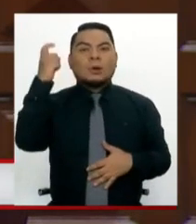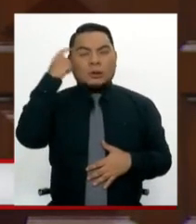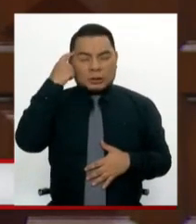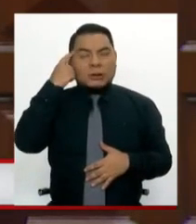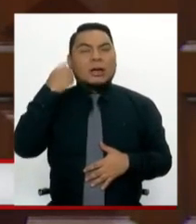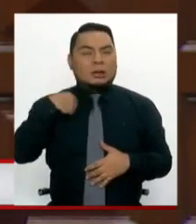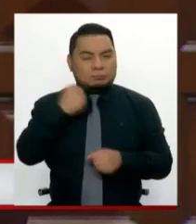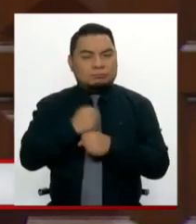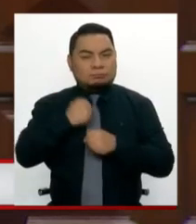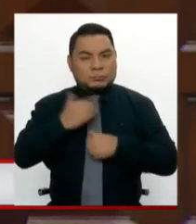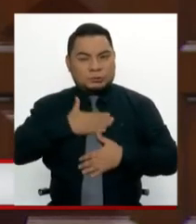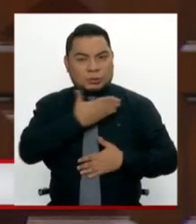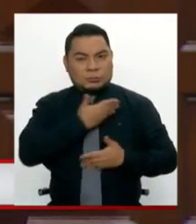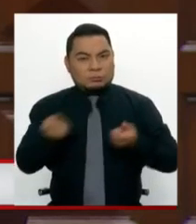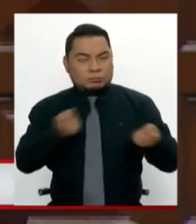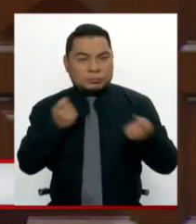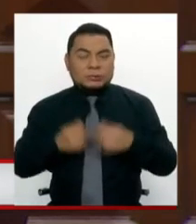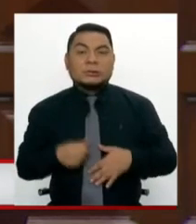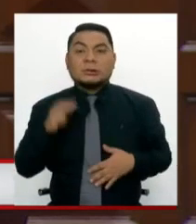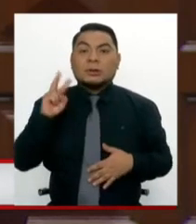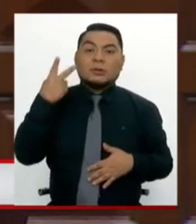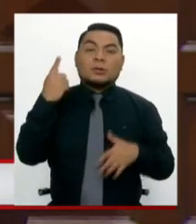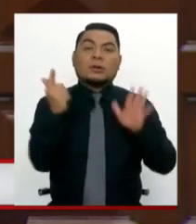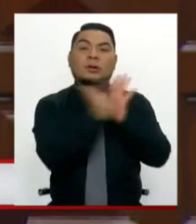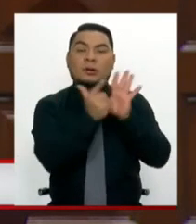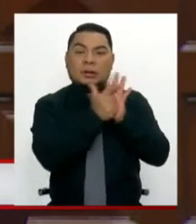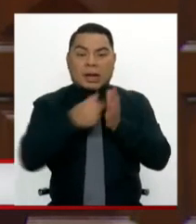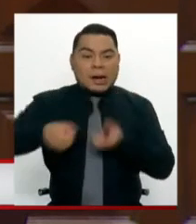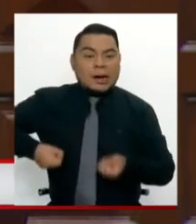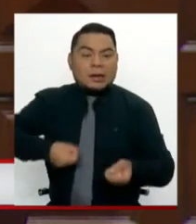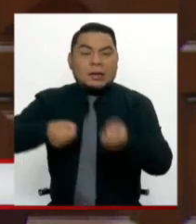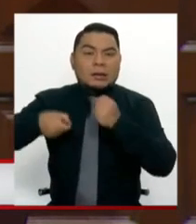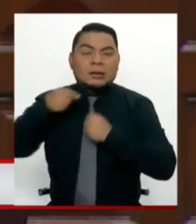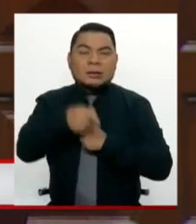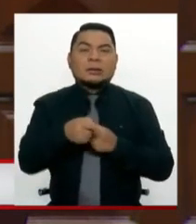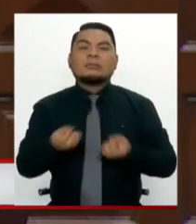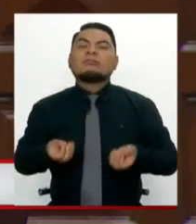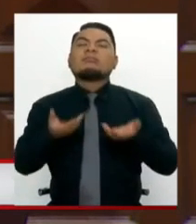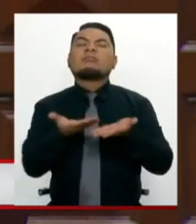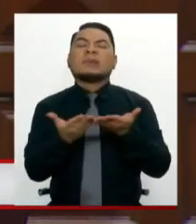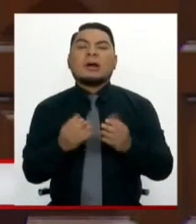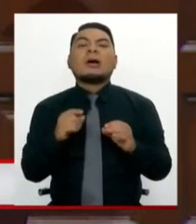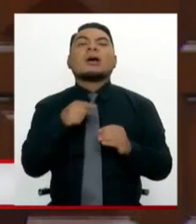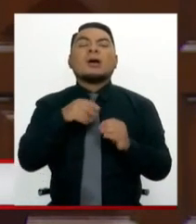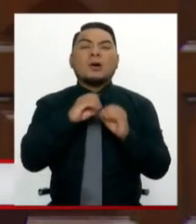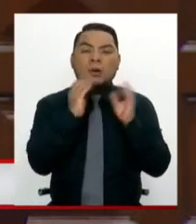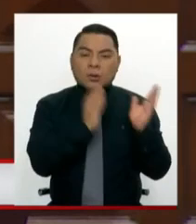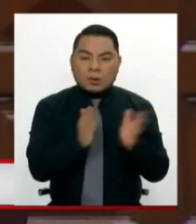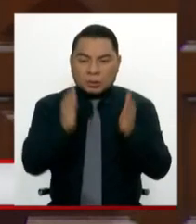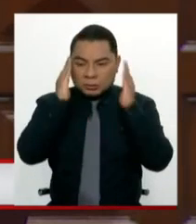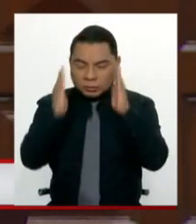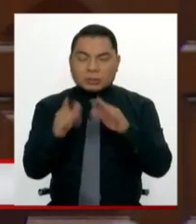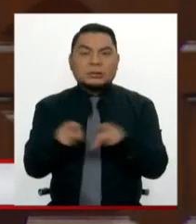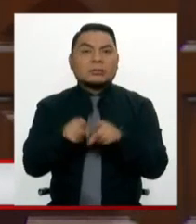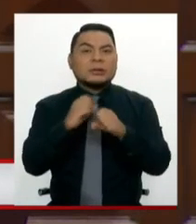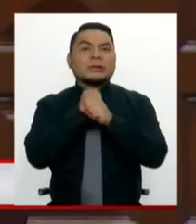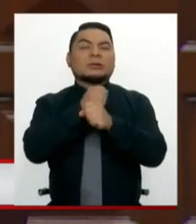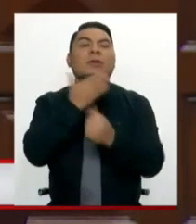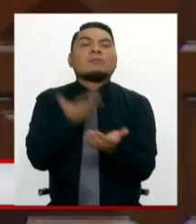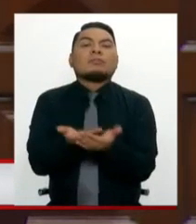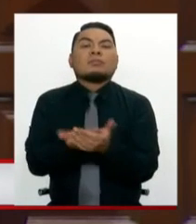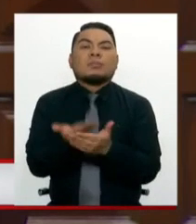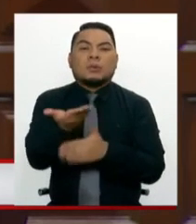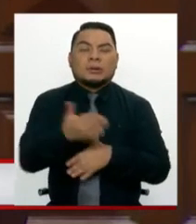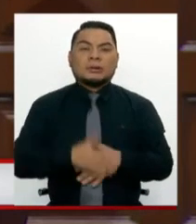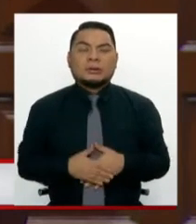gestión. La segunda reforma agraria y rural contempla, organiza y sistematiza las